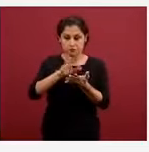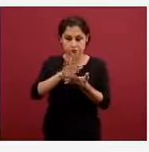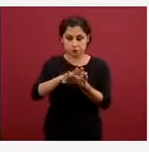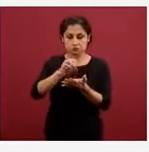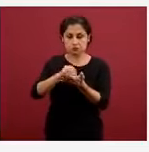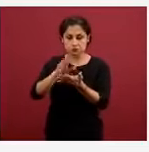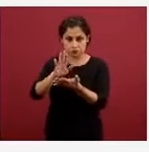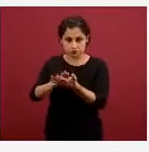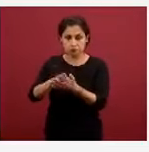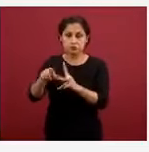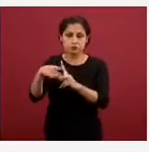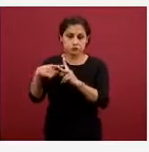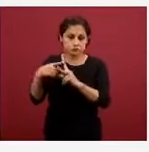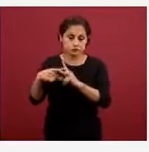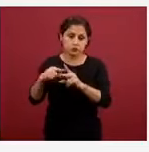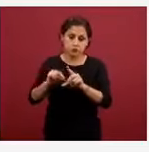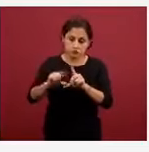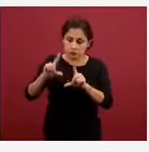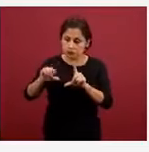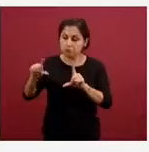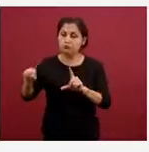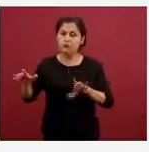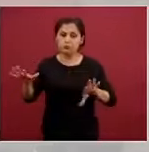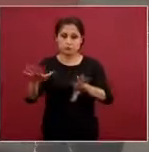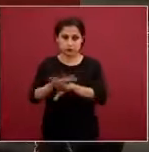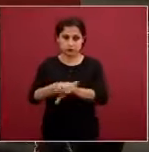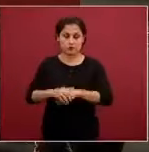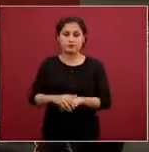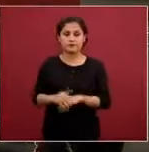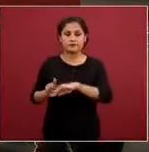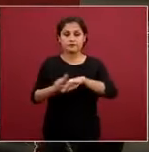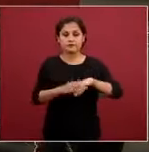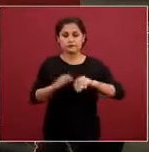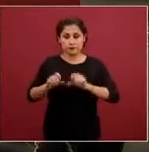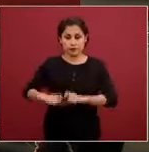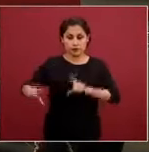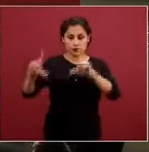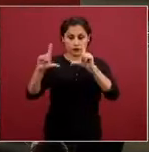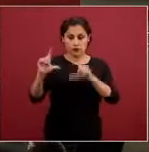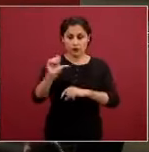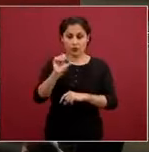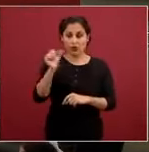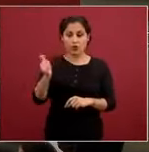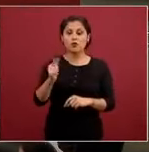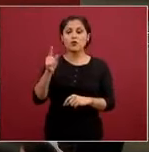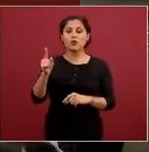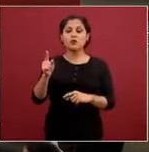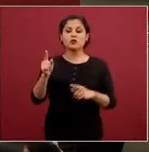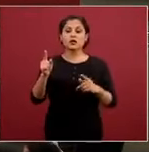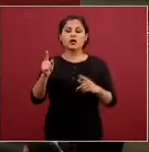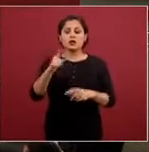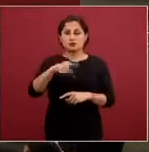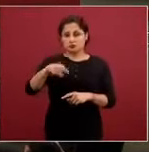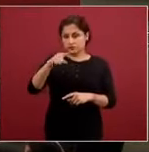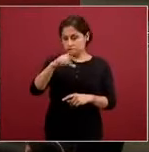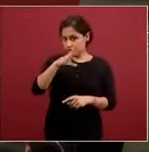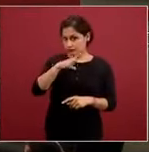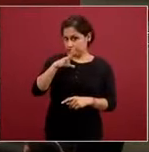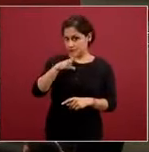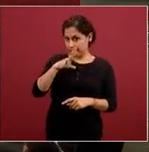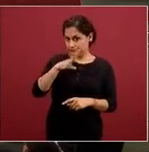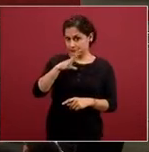o descartando a la enfermedad. En la siguiente diapositiva tenemos también ahora la distribución de